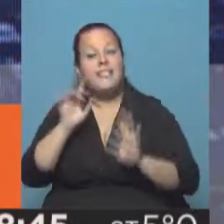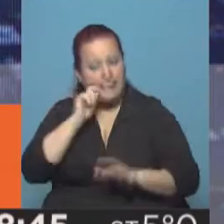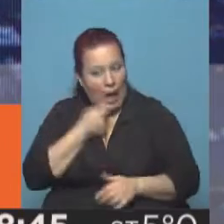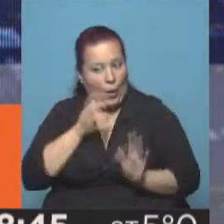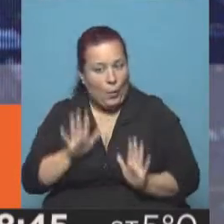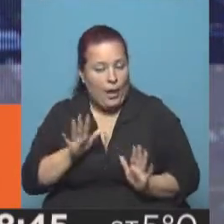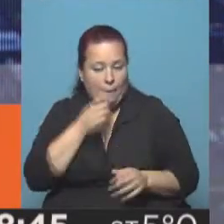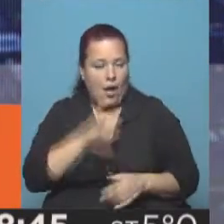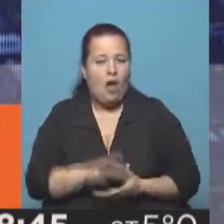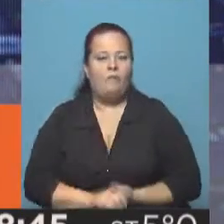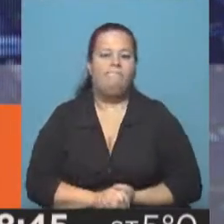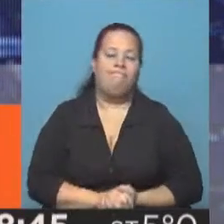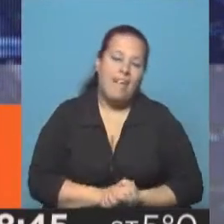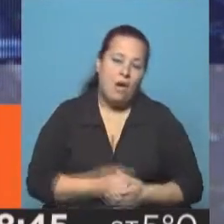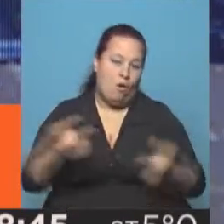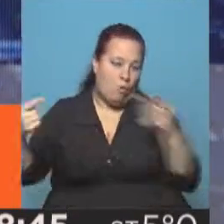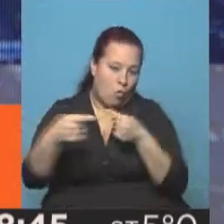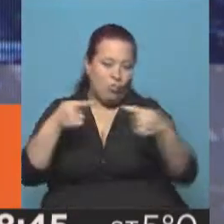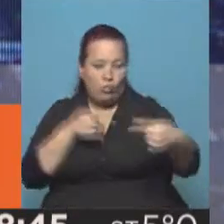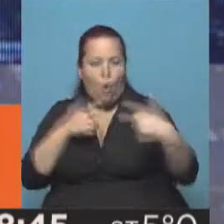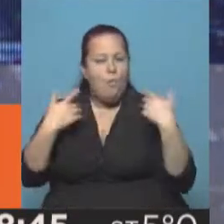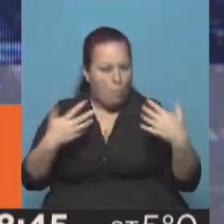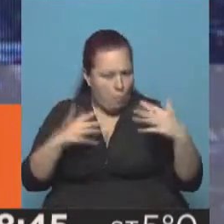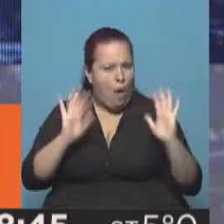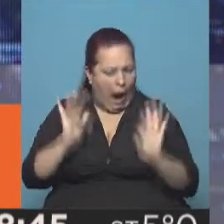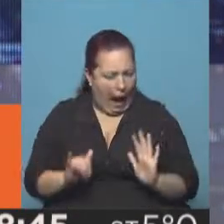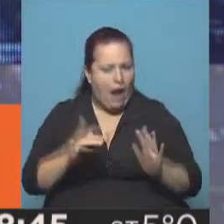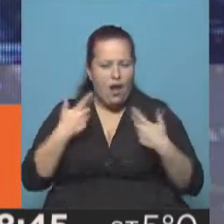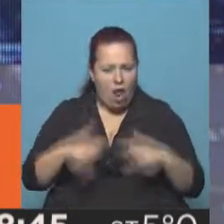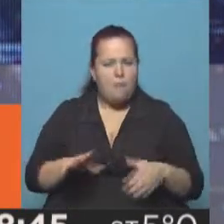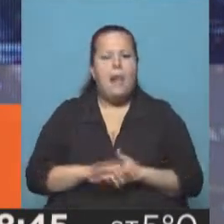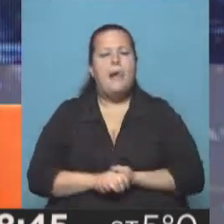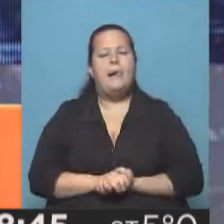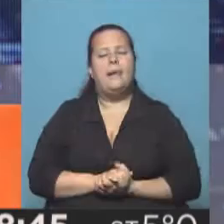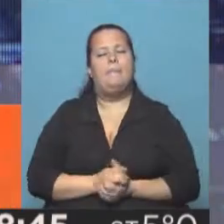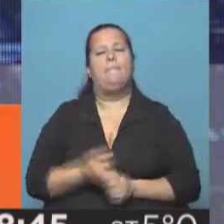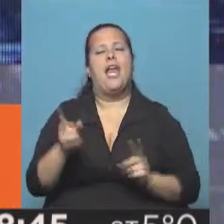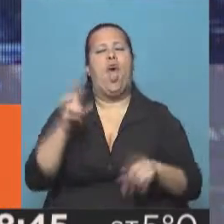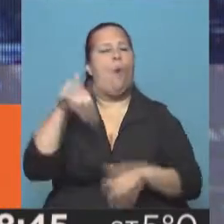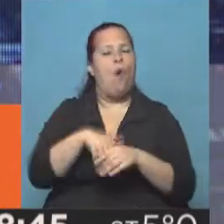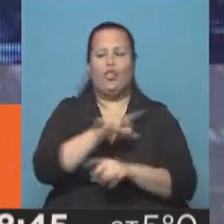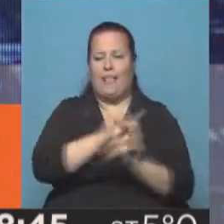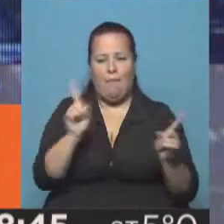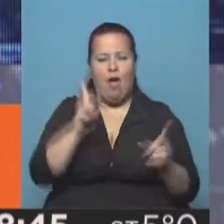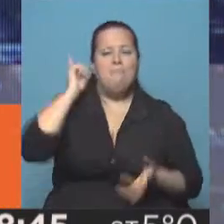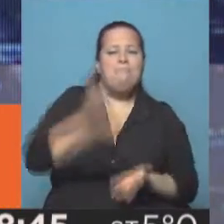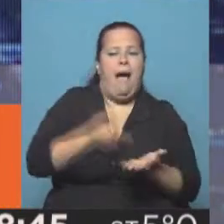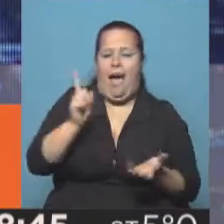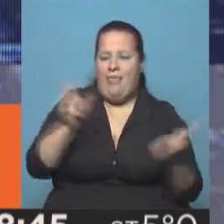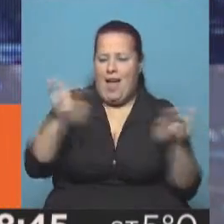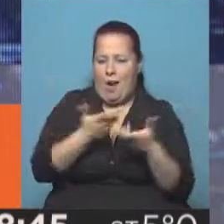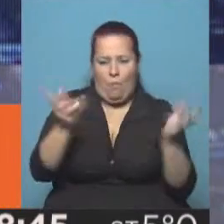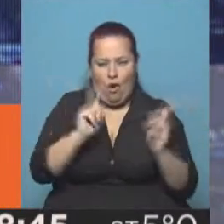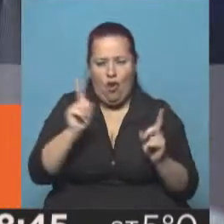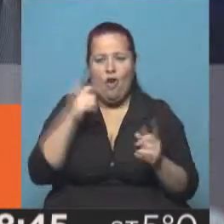bien que se cruzan una una con la otra y tampoco se vota o sea no se decide nada en la audiencia